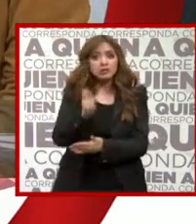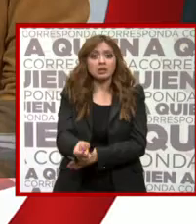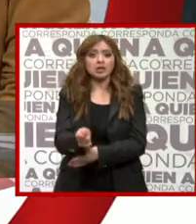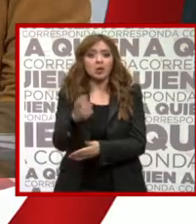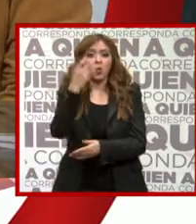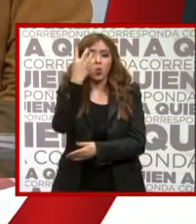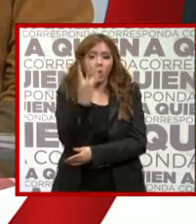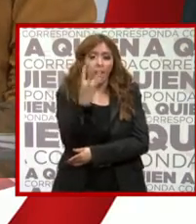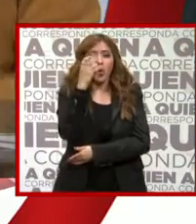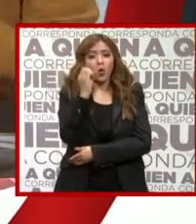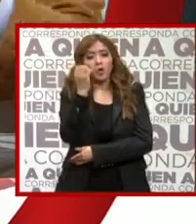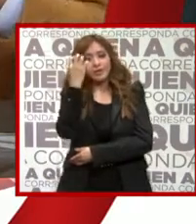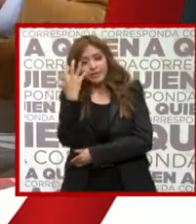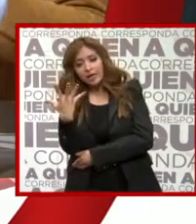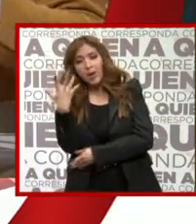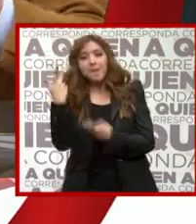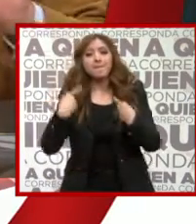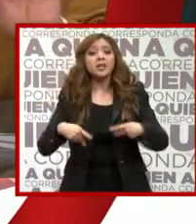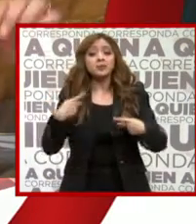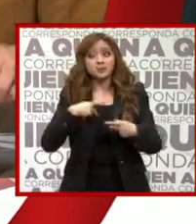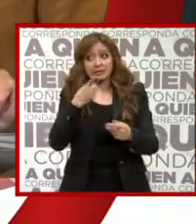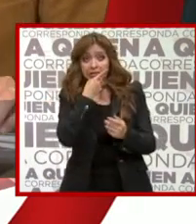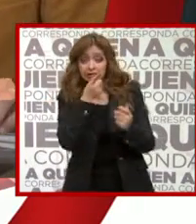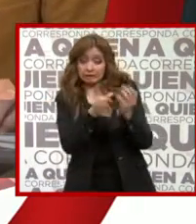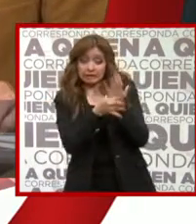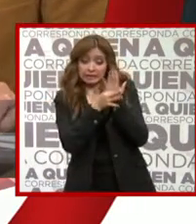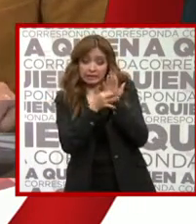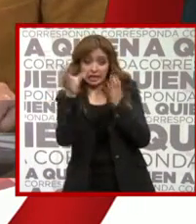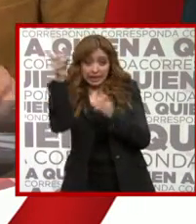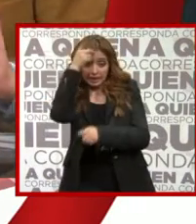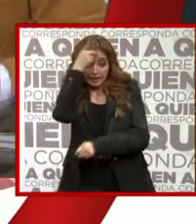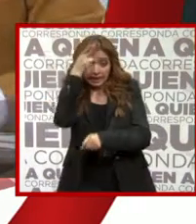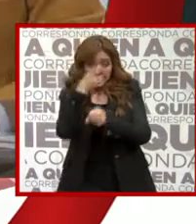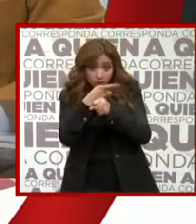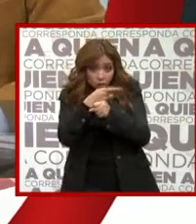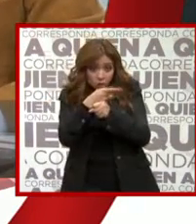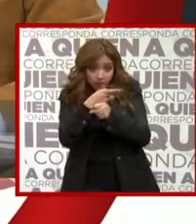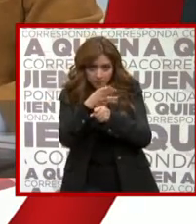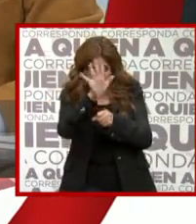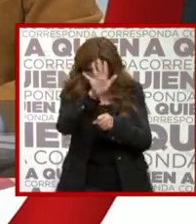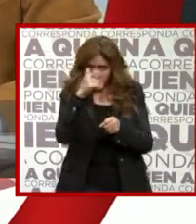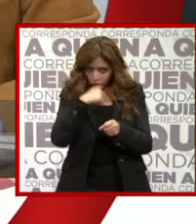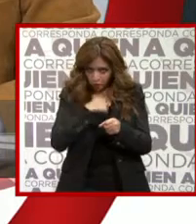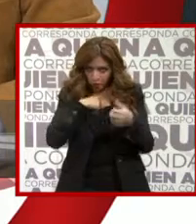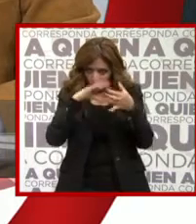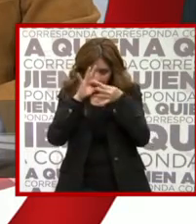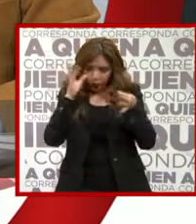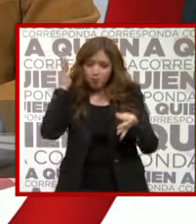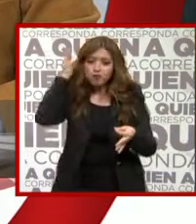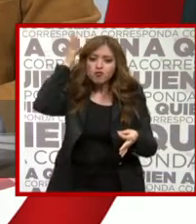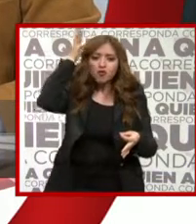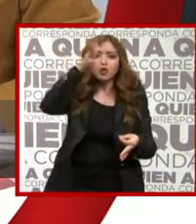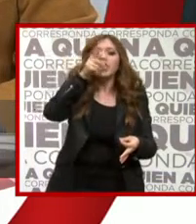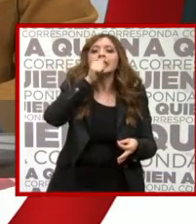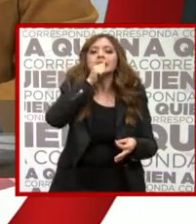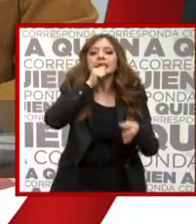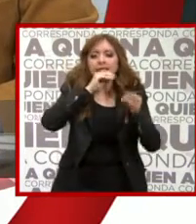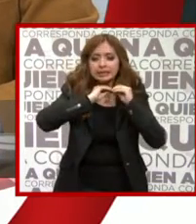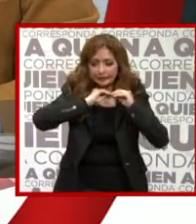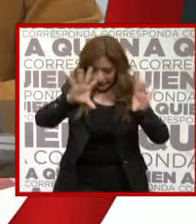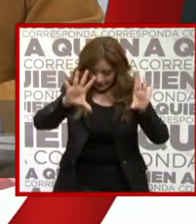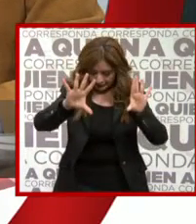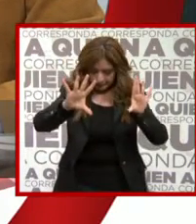a 4 o 5 gatillos que tenían ahí que dizque directores de área, porque por ahí vamos, te estoy leyendo el futuro y no me has platicado la nota,